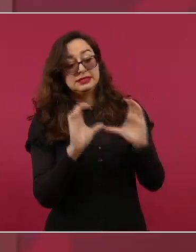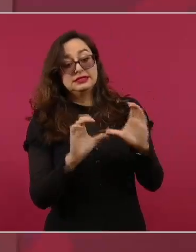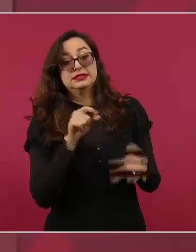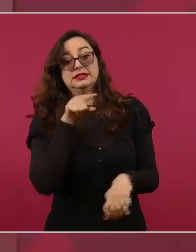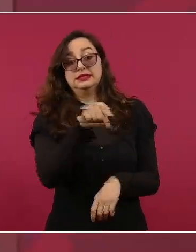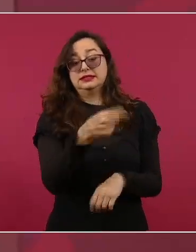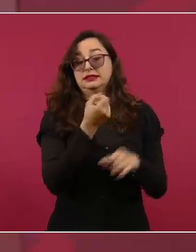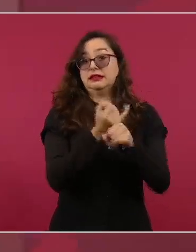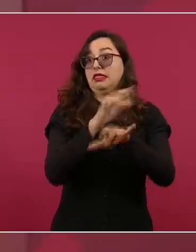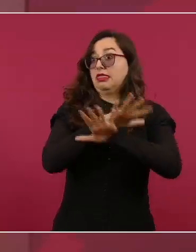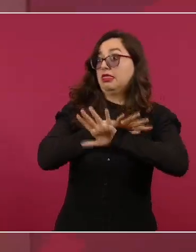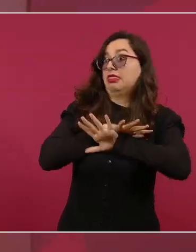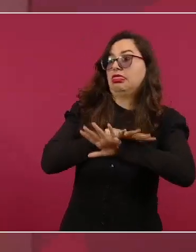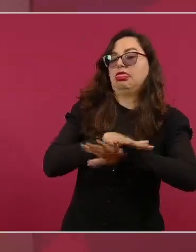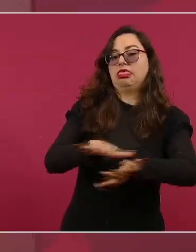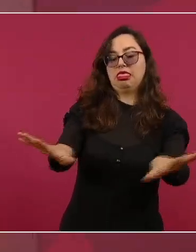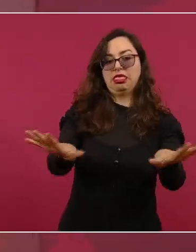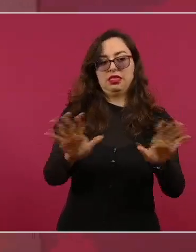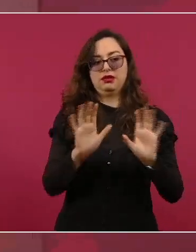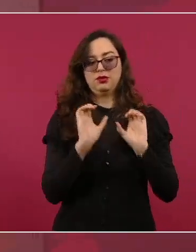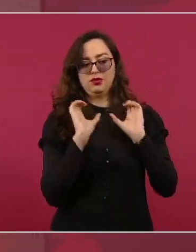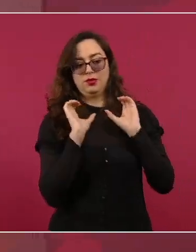les hablaba yo de un reportaje